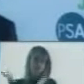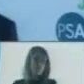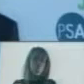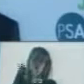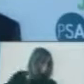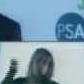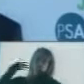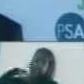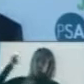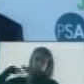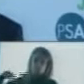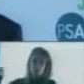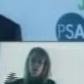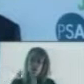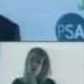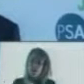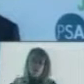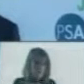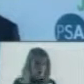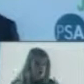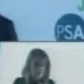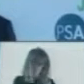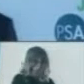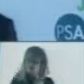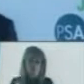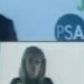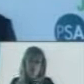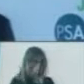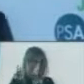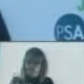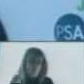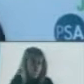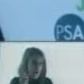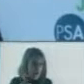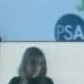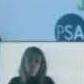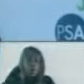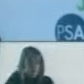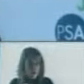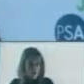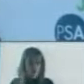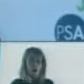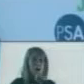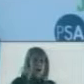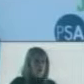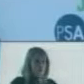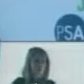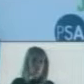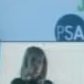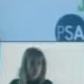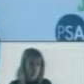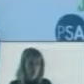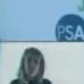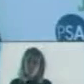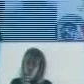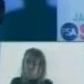mundo. Hay una nueva sociedad que empieza. Y eso sí que es una realidad. Hay una nueva economía que empieza. Y eso es